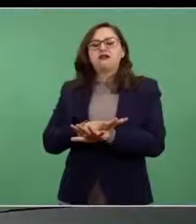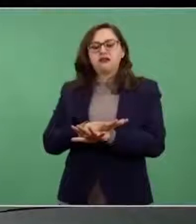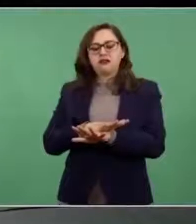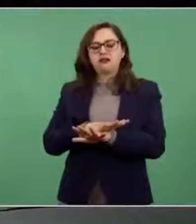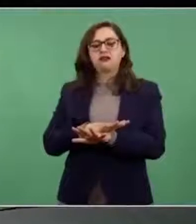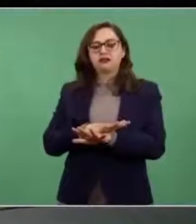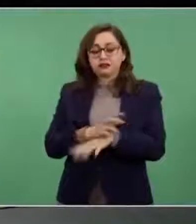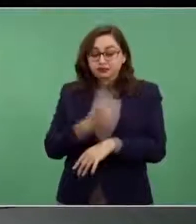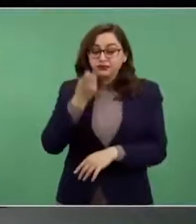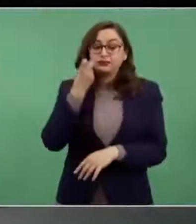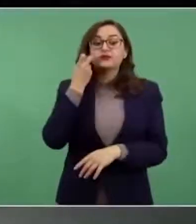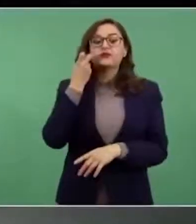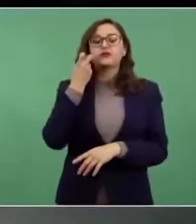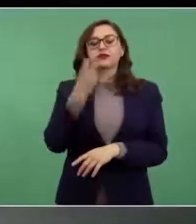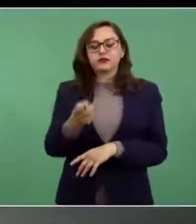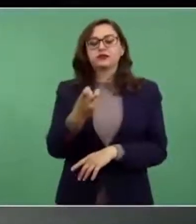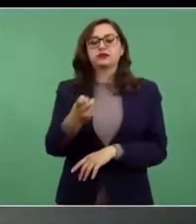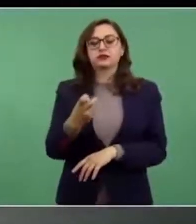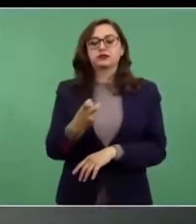Eso